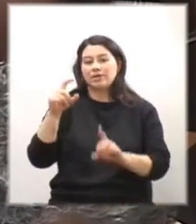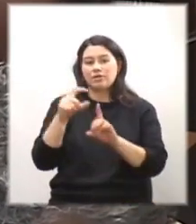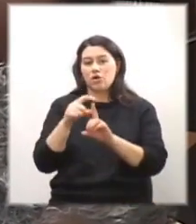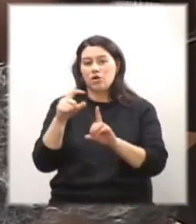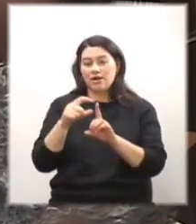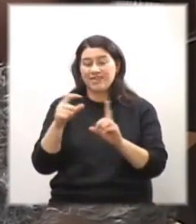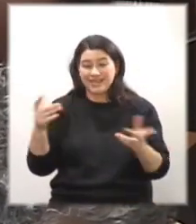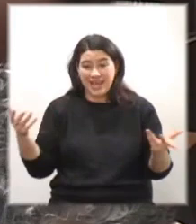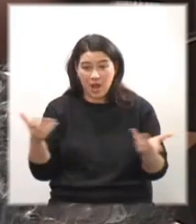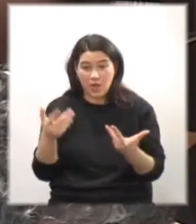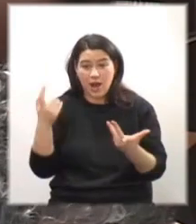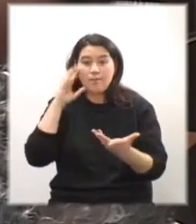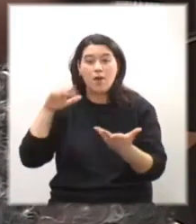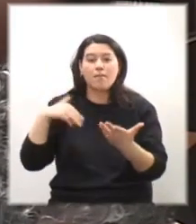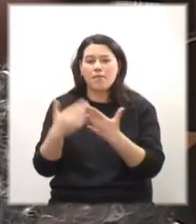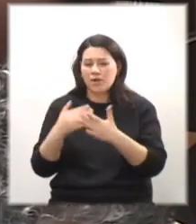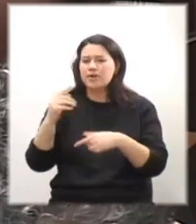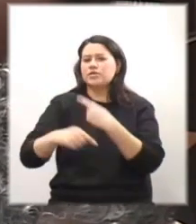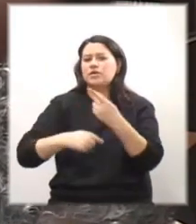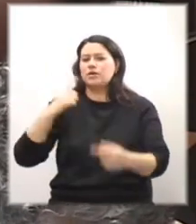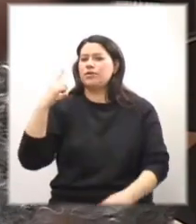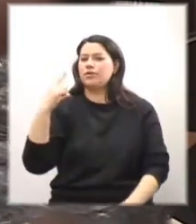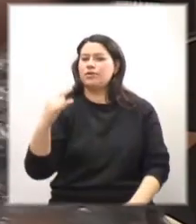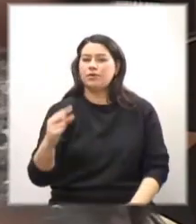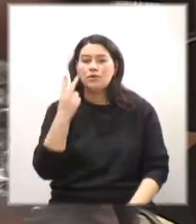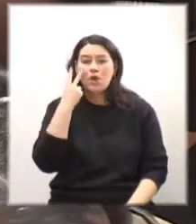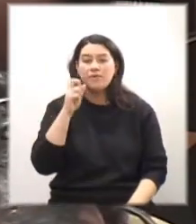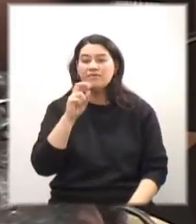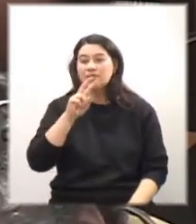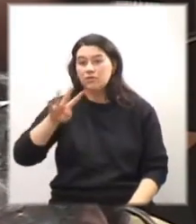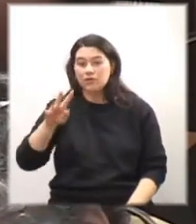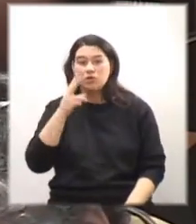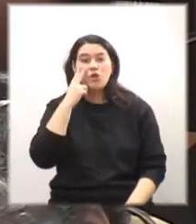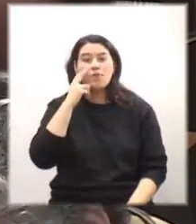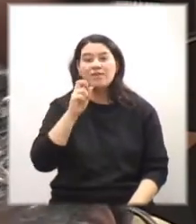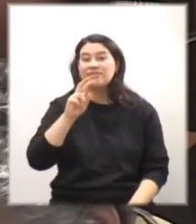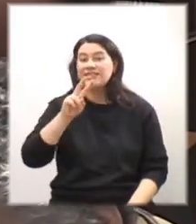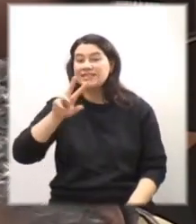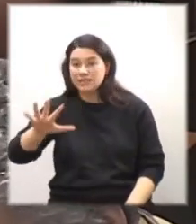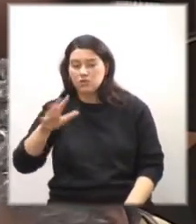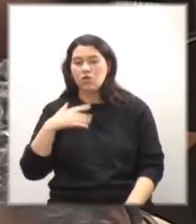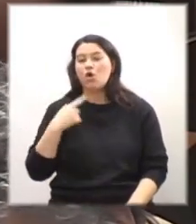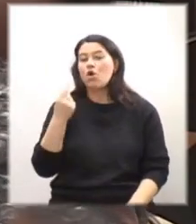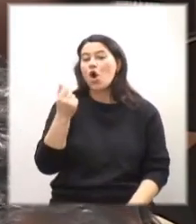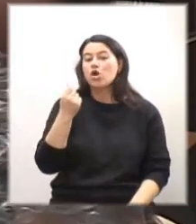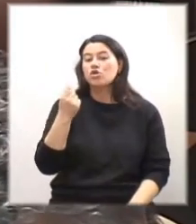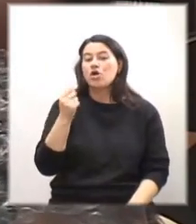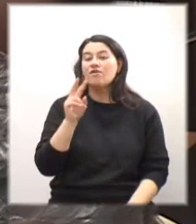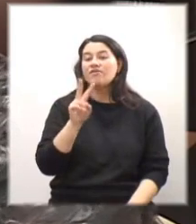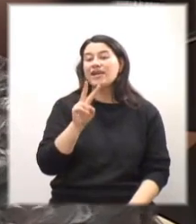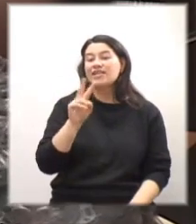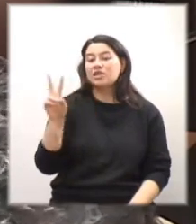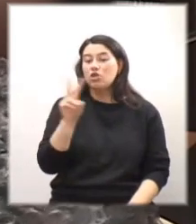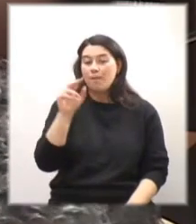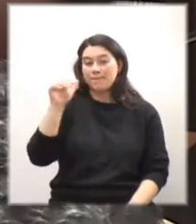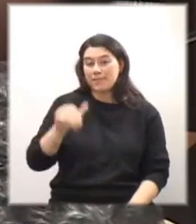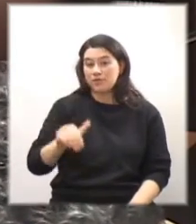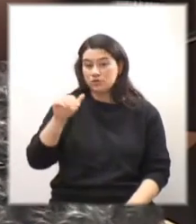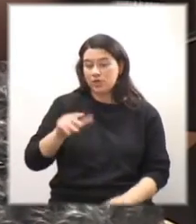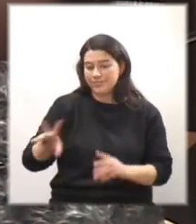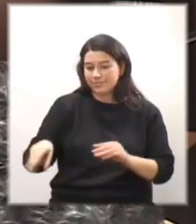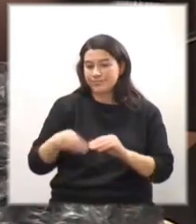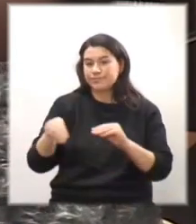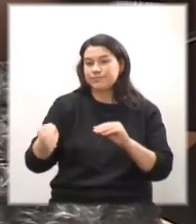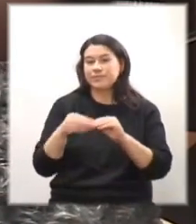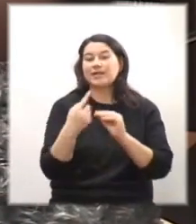dólares y ahora se propone seguir bajándolo en el 24 y 25, con un costo de 22 millones acumulativos en cada